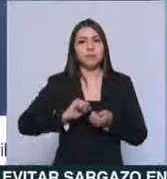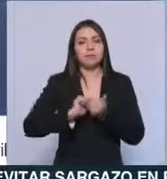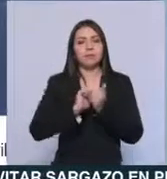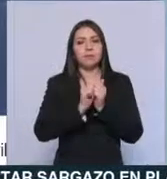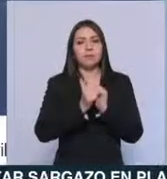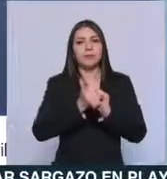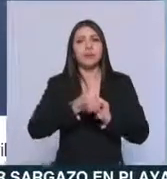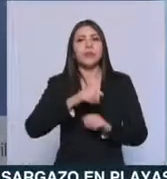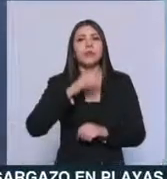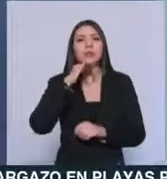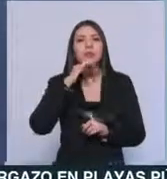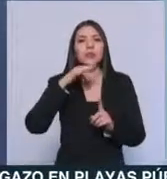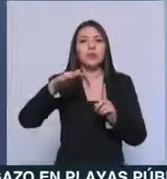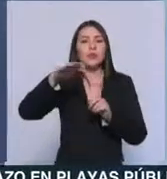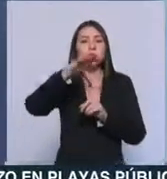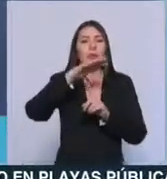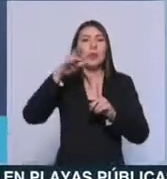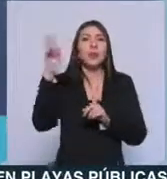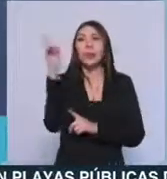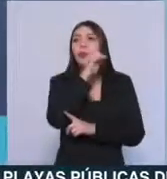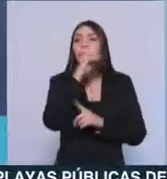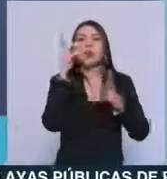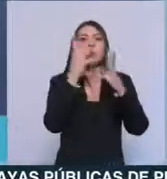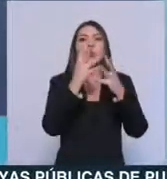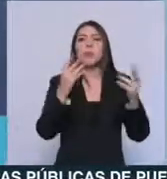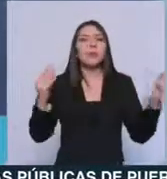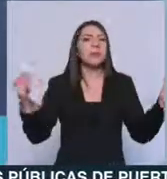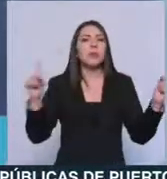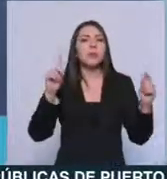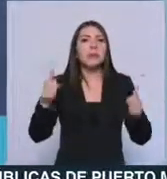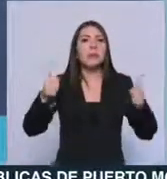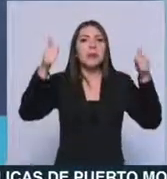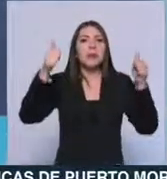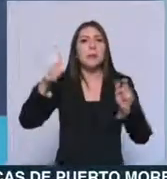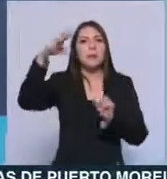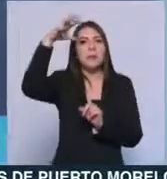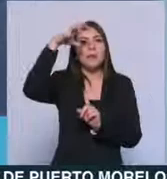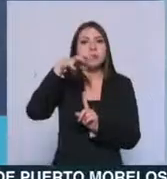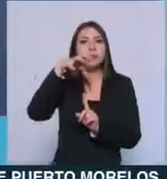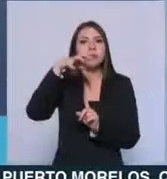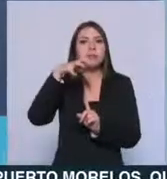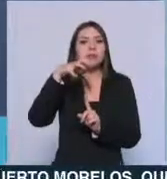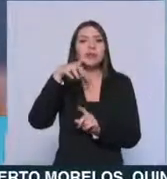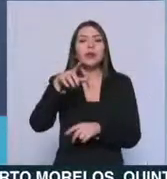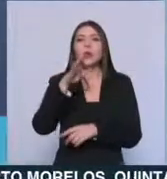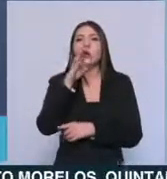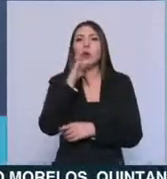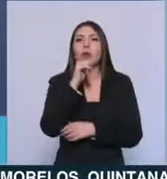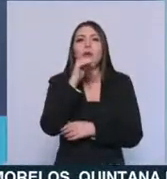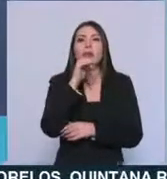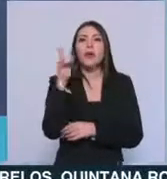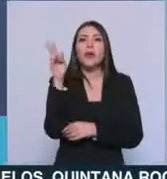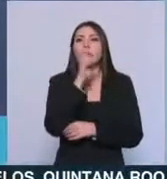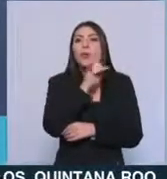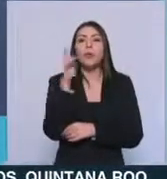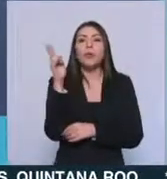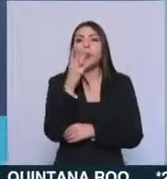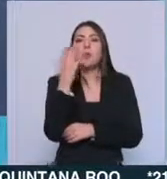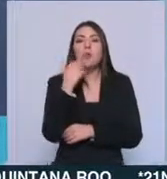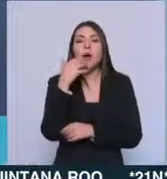los contaminantes. Por lo tanto, te digo, esas son las causas fundamentales por las cuales no se han podido dispersar los contaminantes. Ha